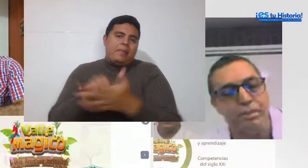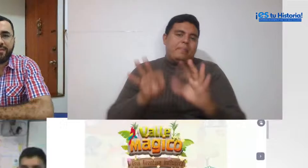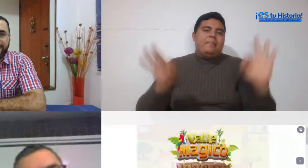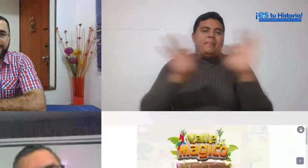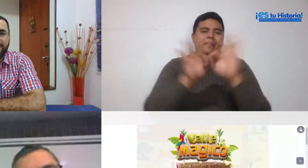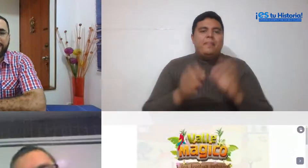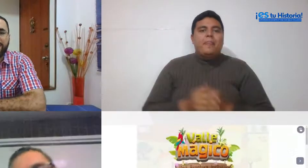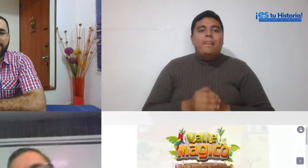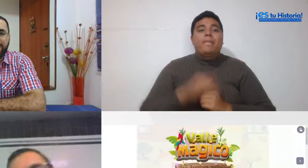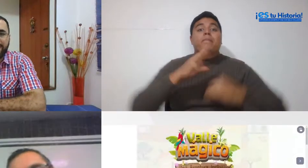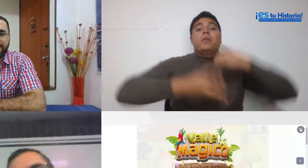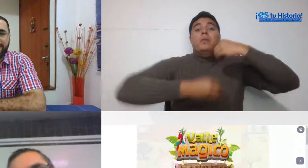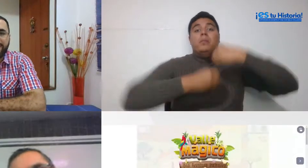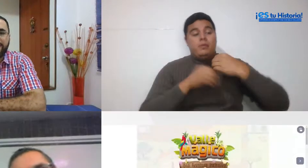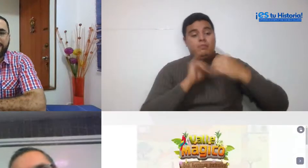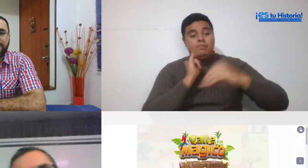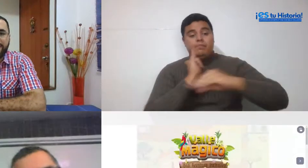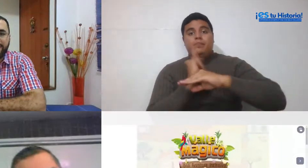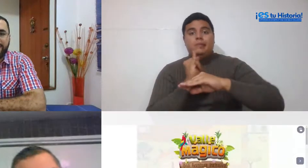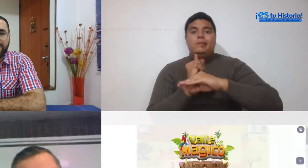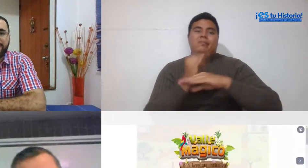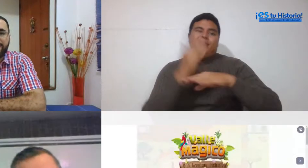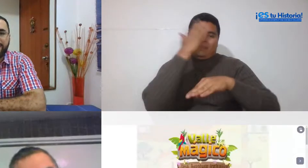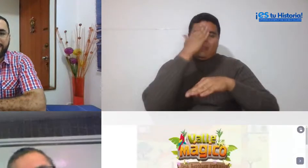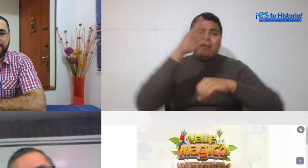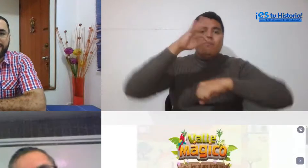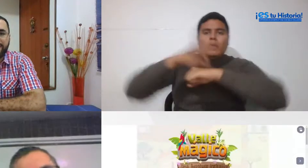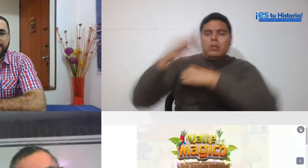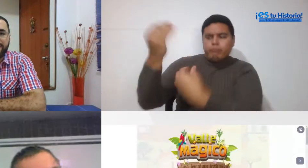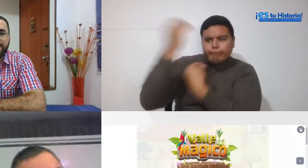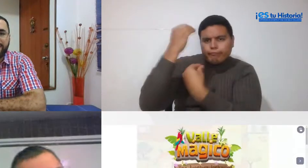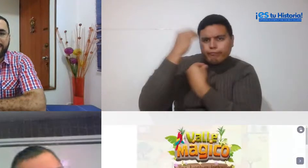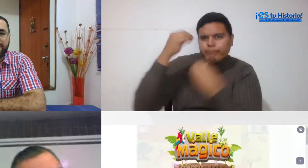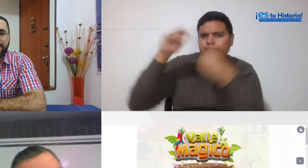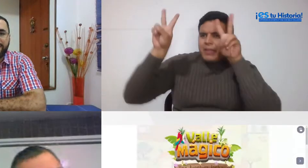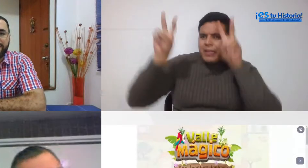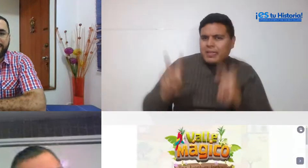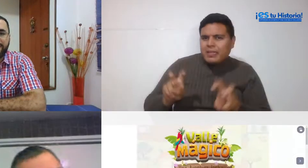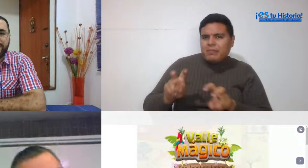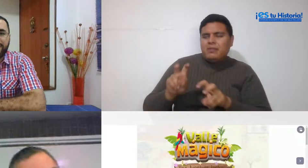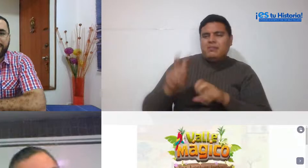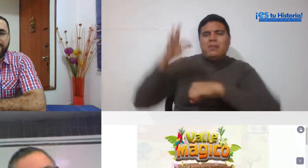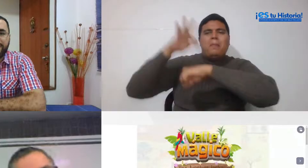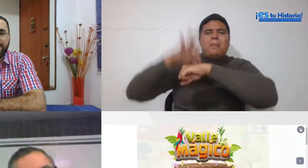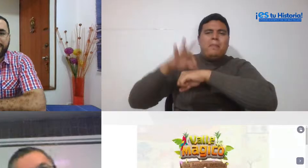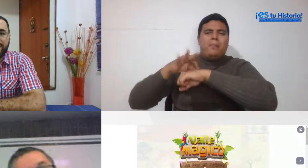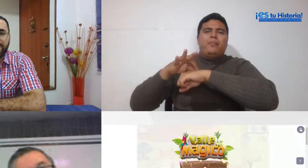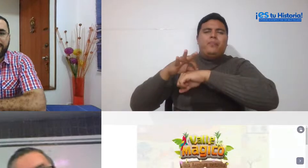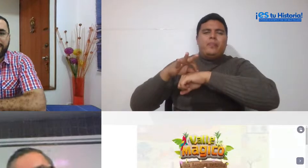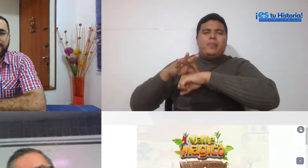institución, después de que llegué a la capacitación, pues bastante motivado con lo que Bello Horizonte